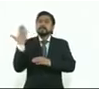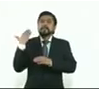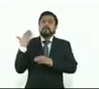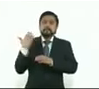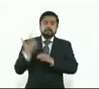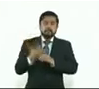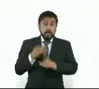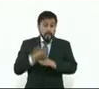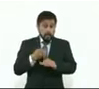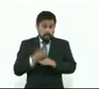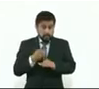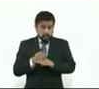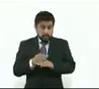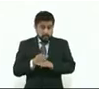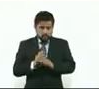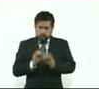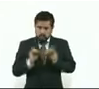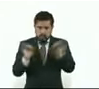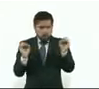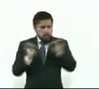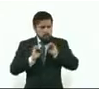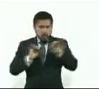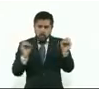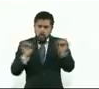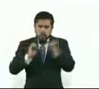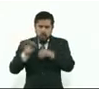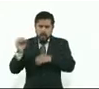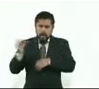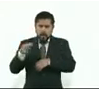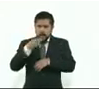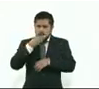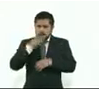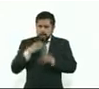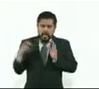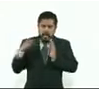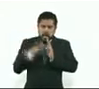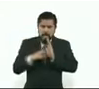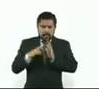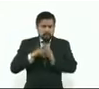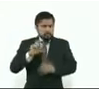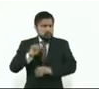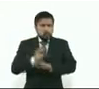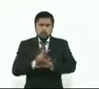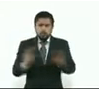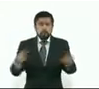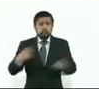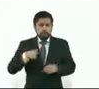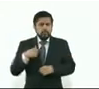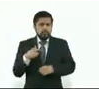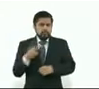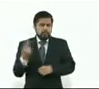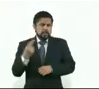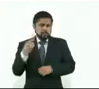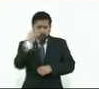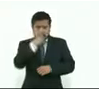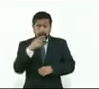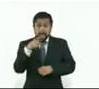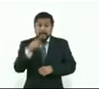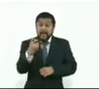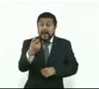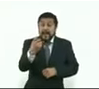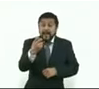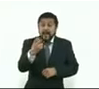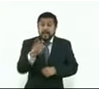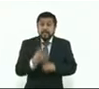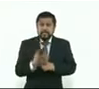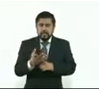Prácticamente no hay ninguna recomendación a partir de que nosotros entramos. Tengo que revisarlo, pero estas recomendaciones